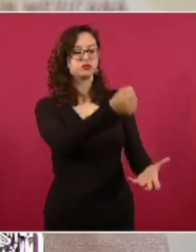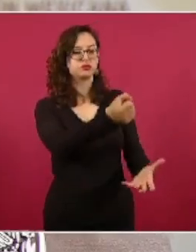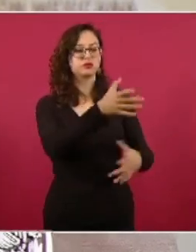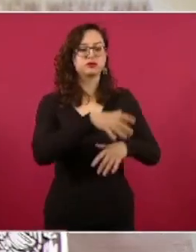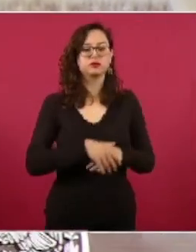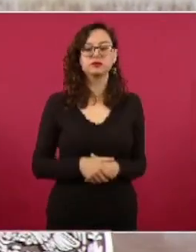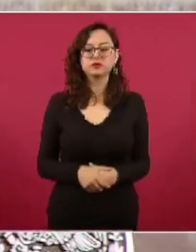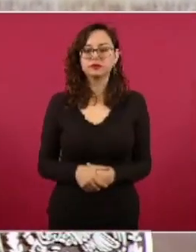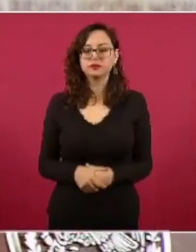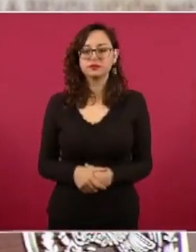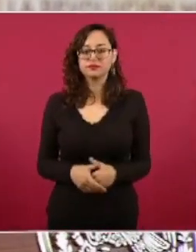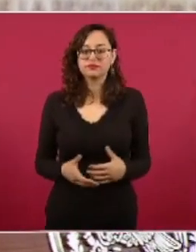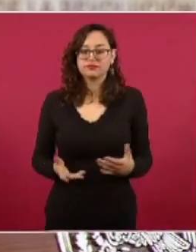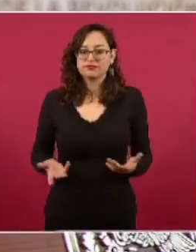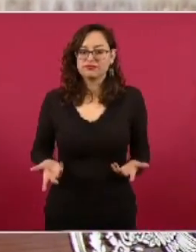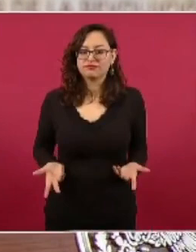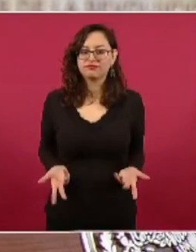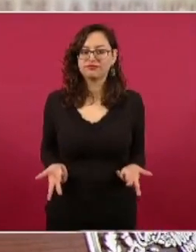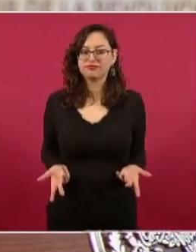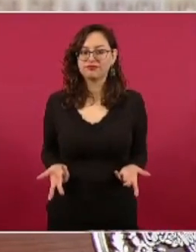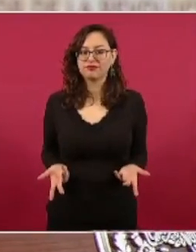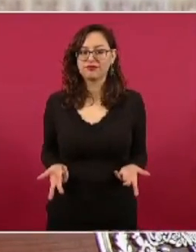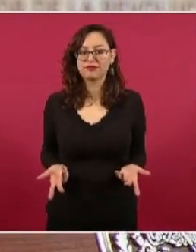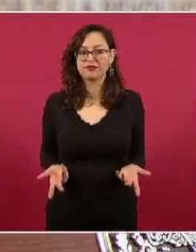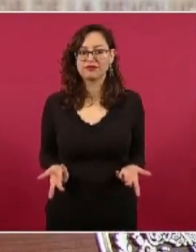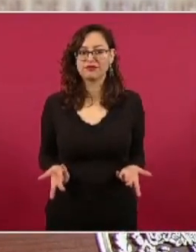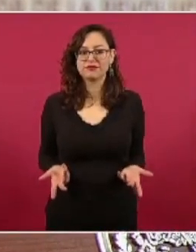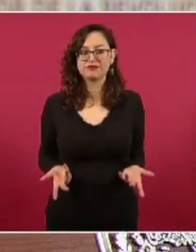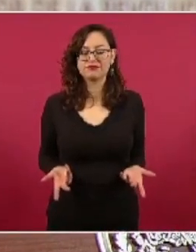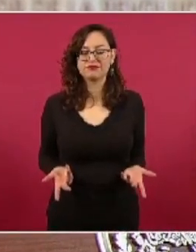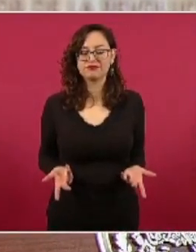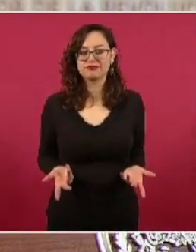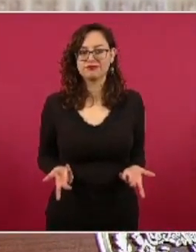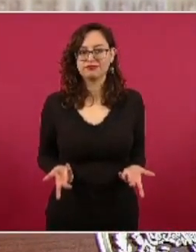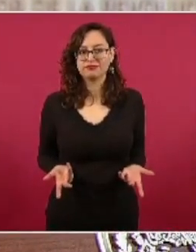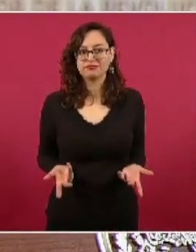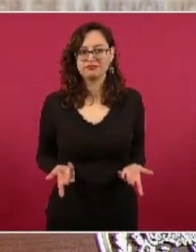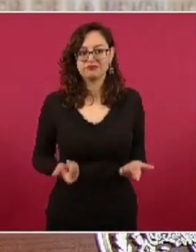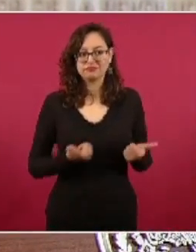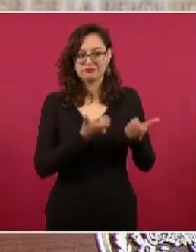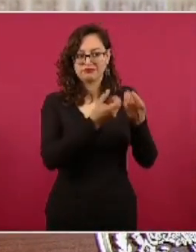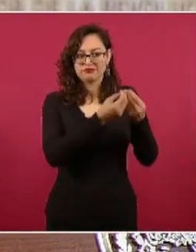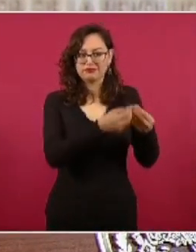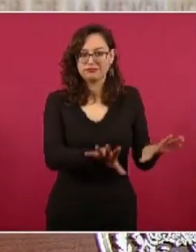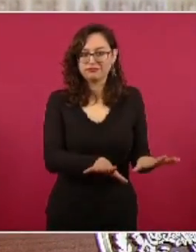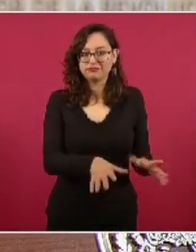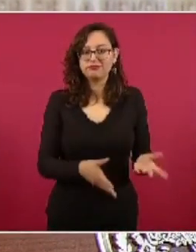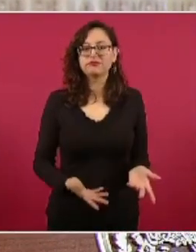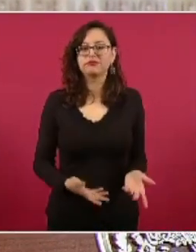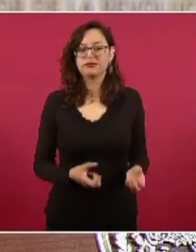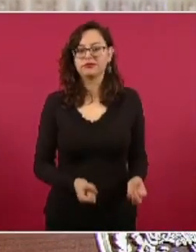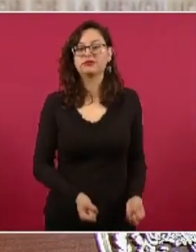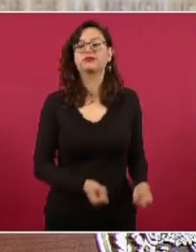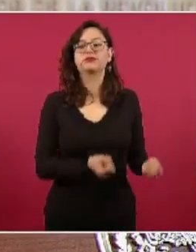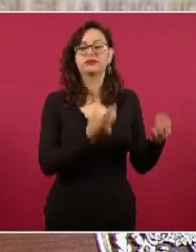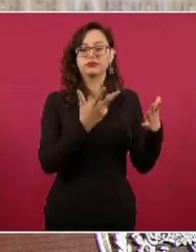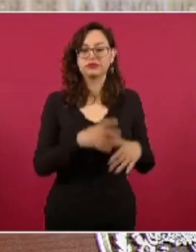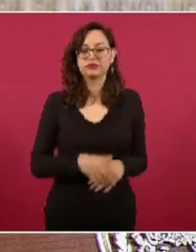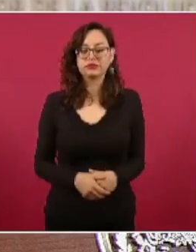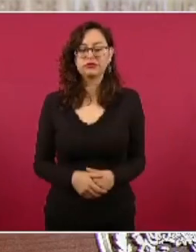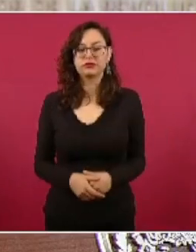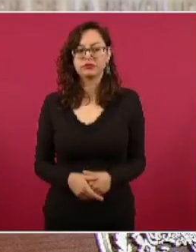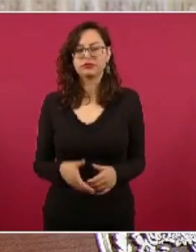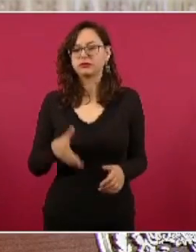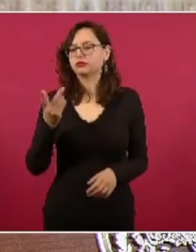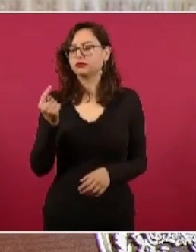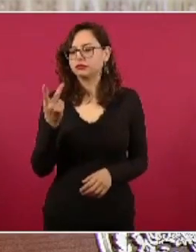Luego, ¿cuánto nos hemos ahorrado en medios de información? Pues yo creo que como 100,000 millones también.